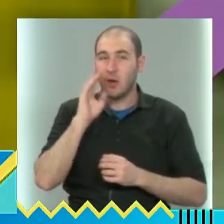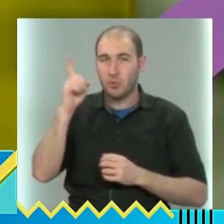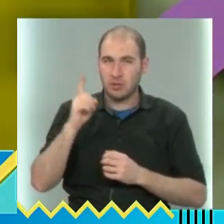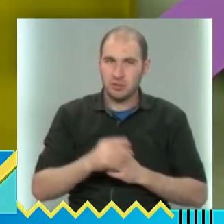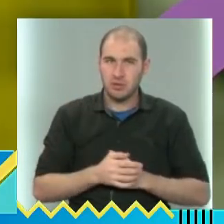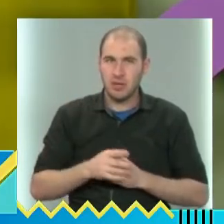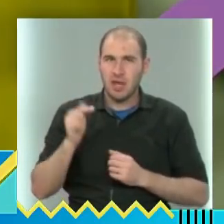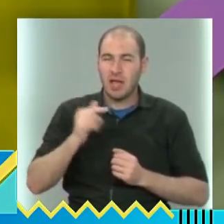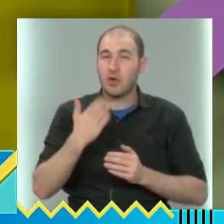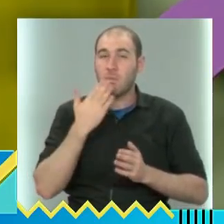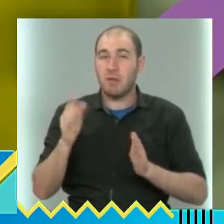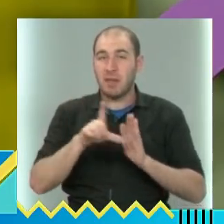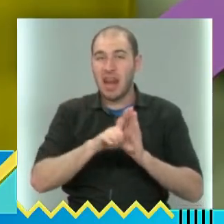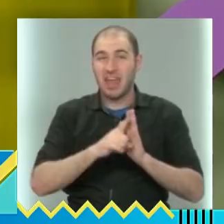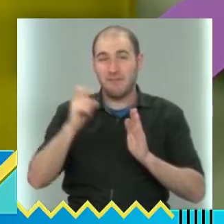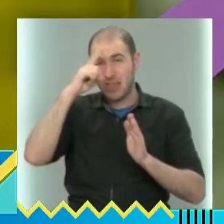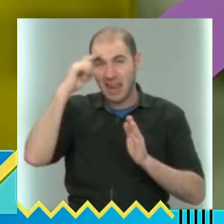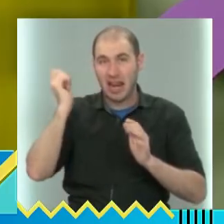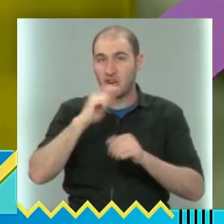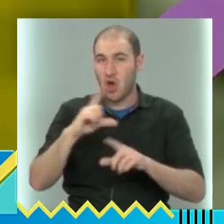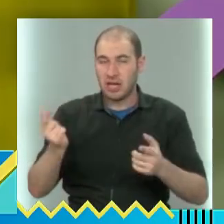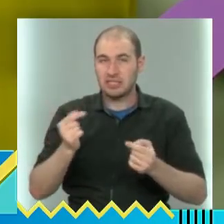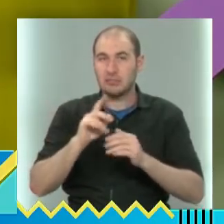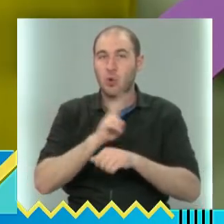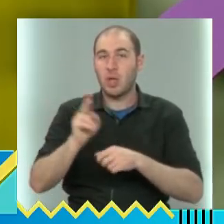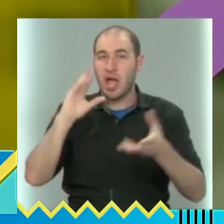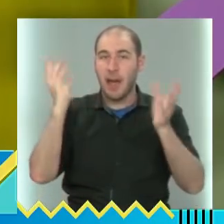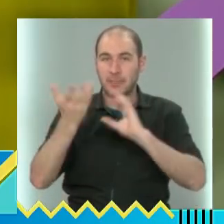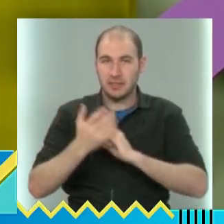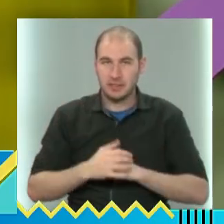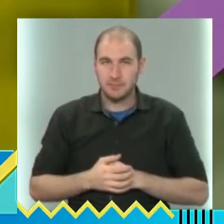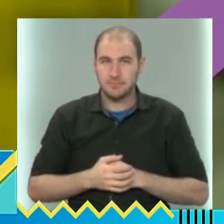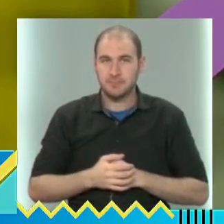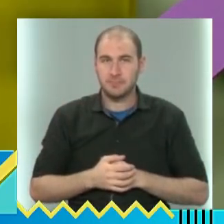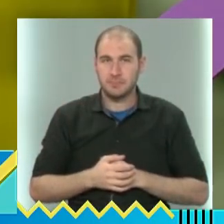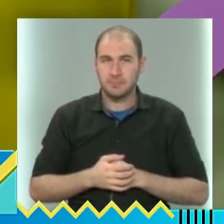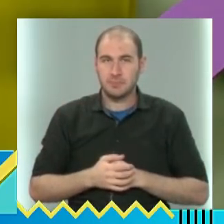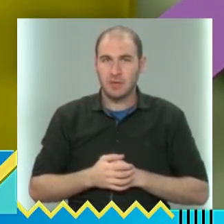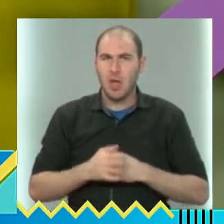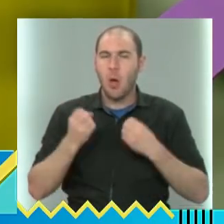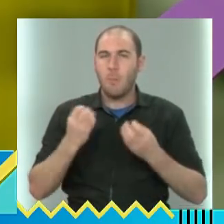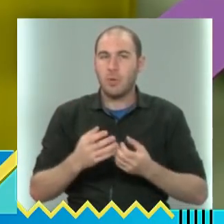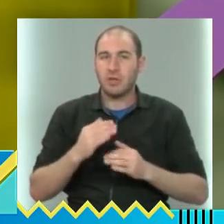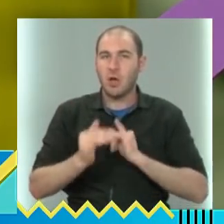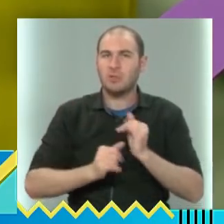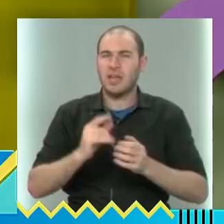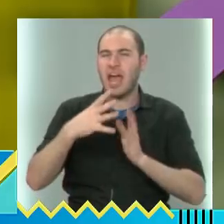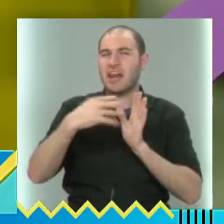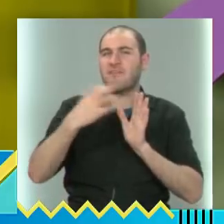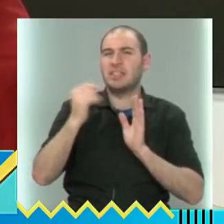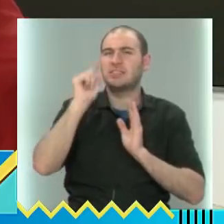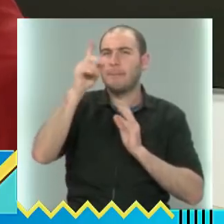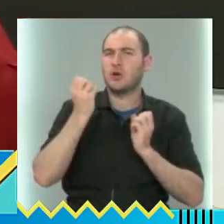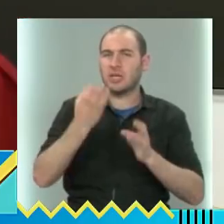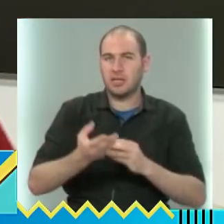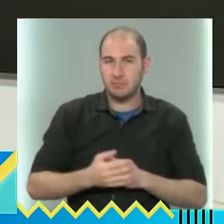están exentos del cumplimiento de leyes federales que tienen que ver con el cuidado del medio ambiente. ¿Por qué se lo referencia tanto igualmente a